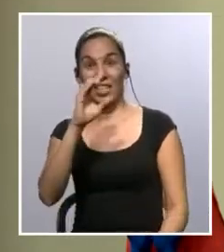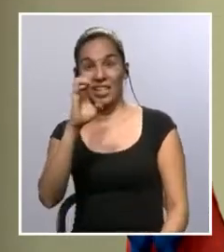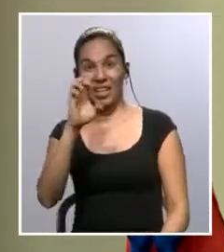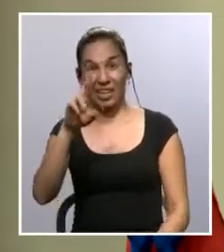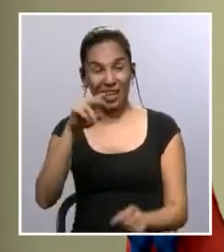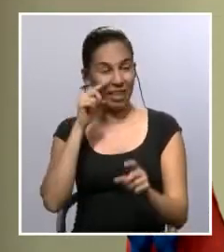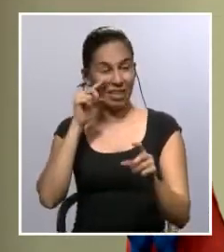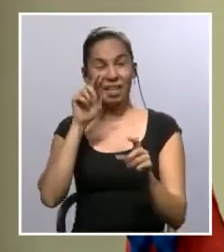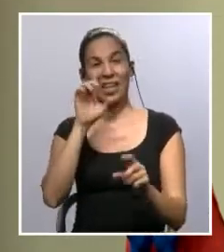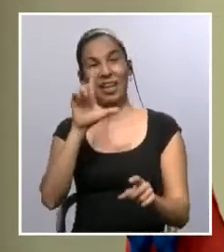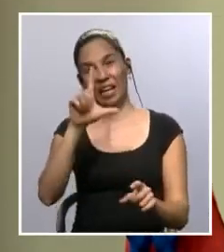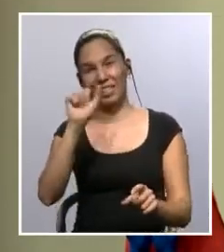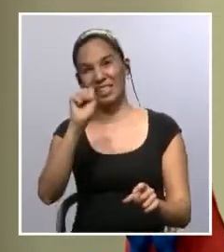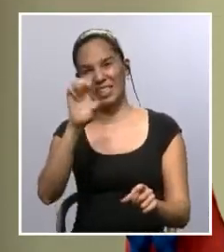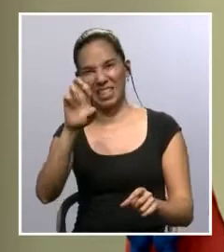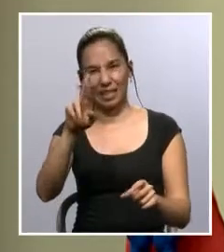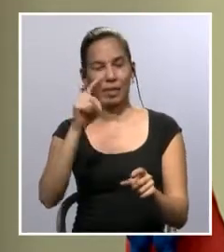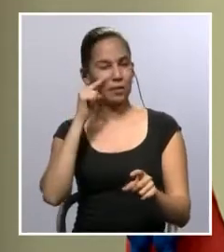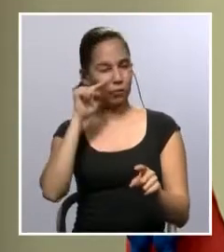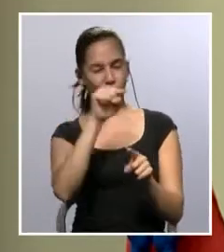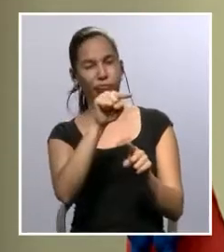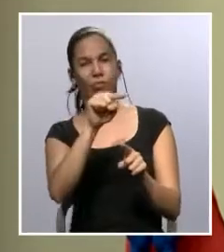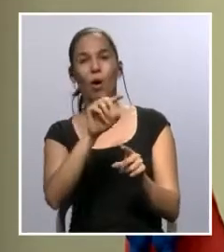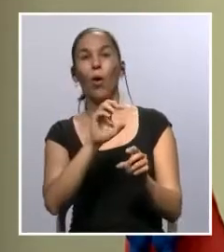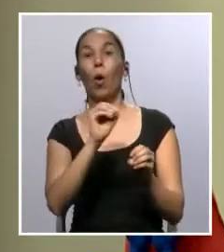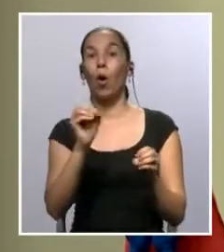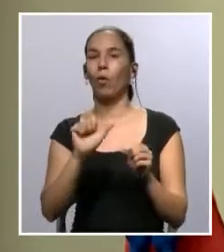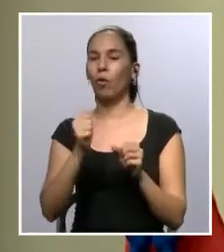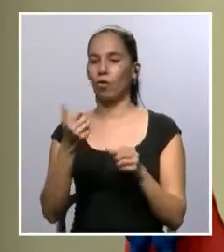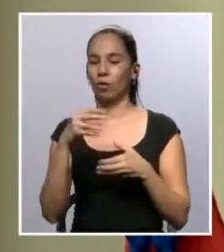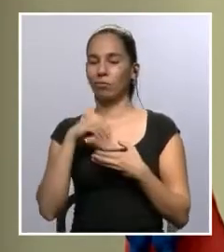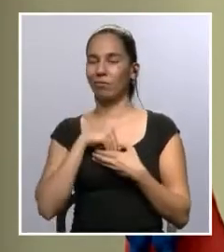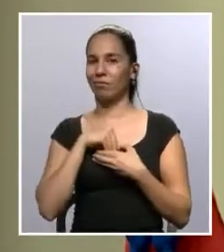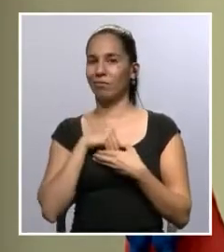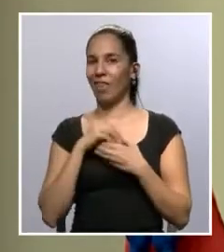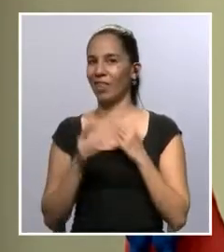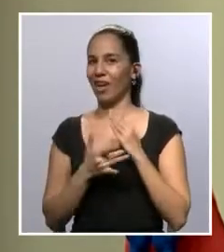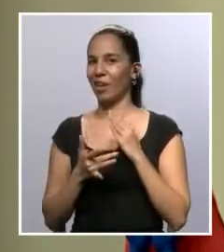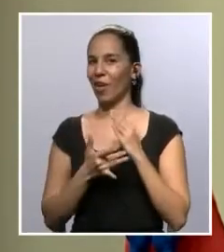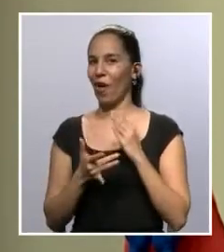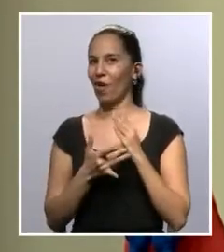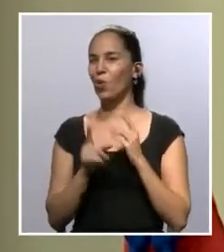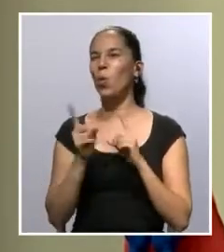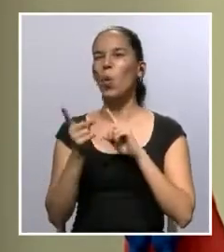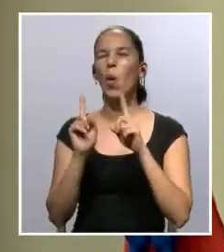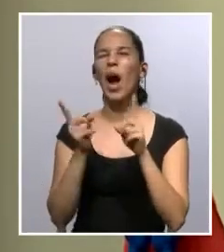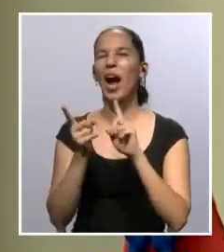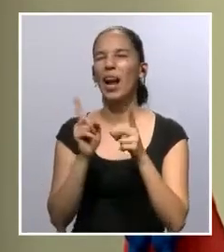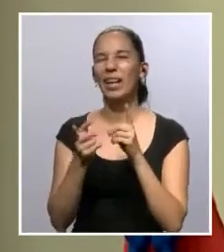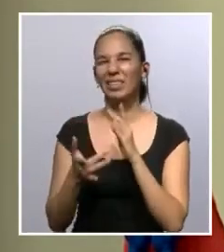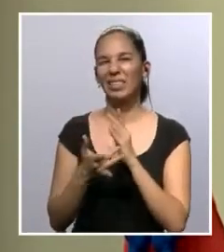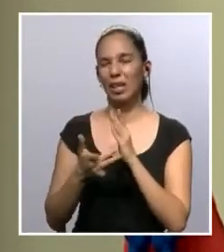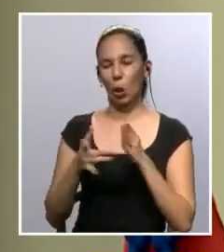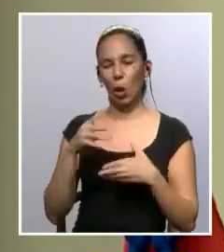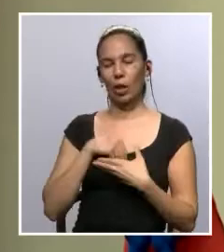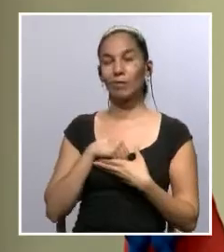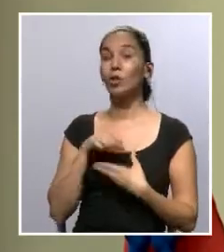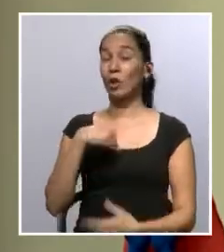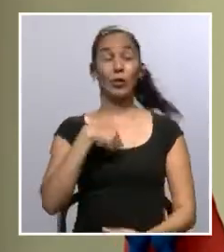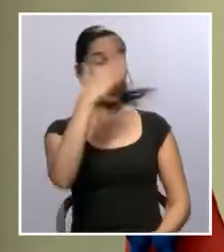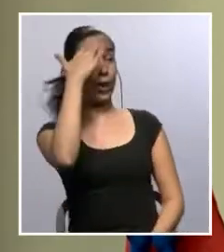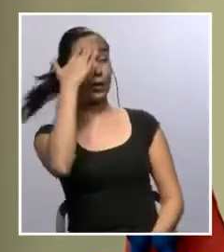así. Pero hay superhéroes que lo que tienen es tecnología. ¿Cómo cuáles creen ustedes que lo que tienen es tecnología? Yo sé